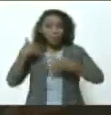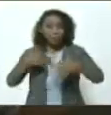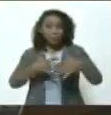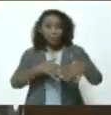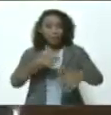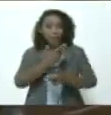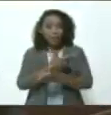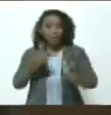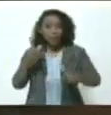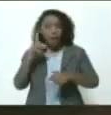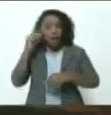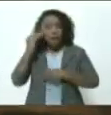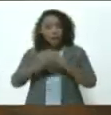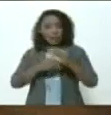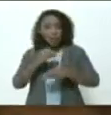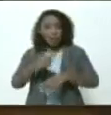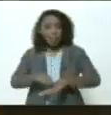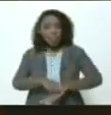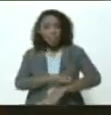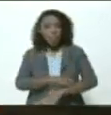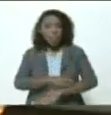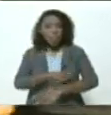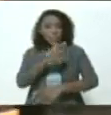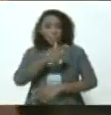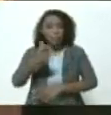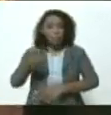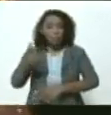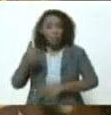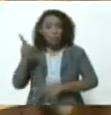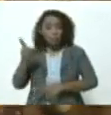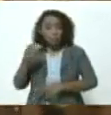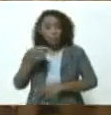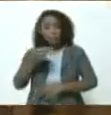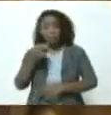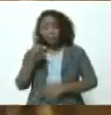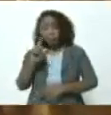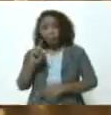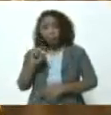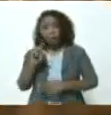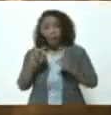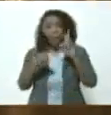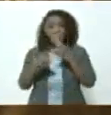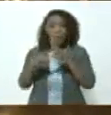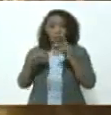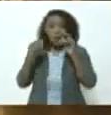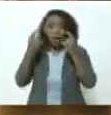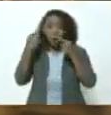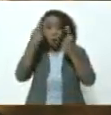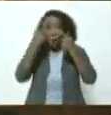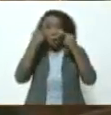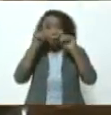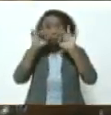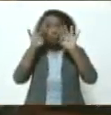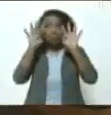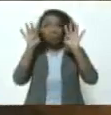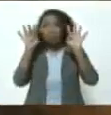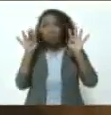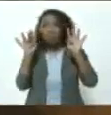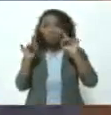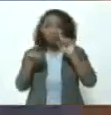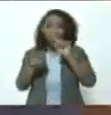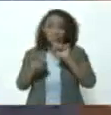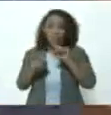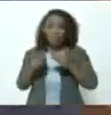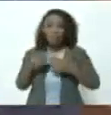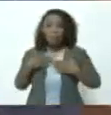Libertador, que estaban haciendo las botas para los realistas incluso. Ver ese brillo en los ojos, para